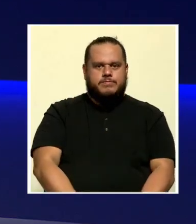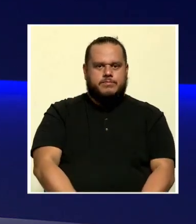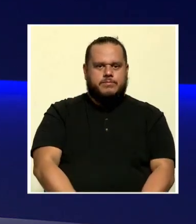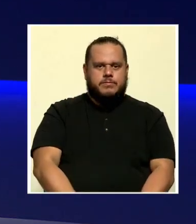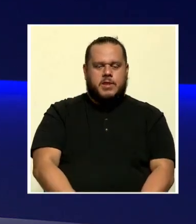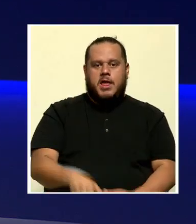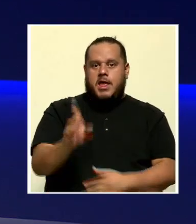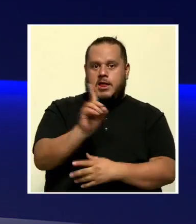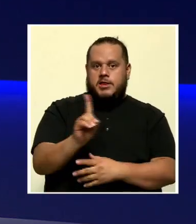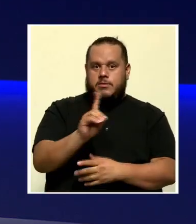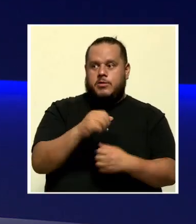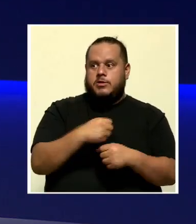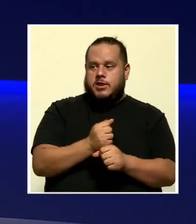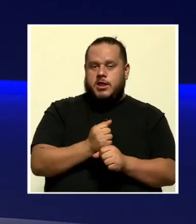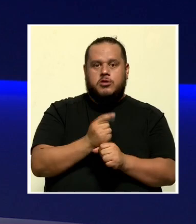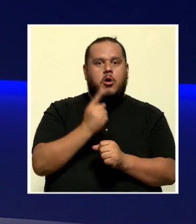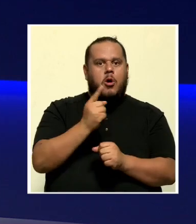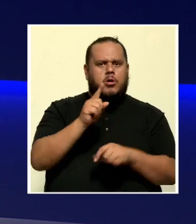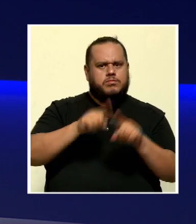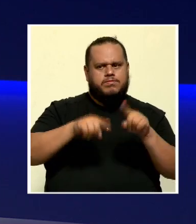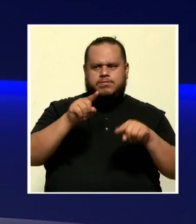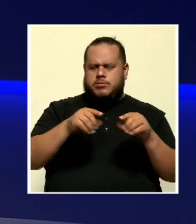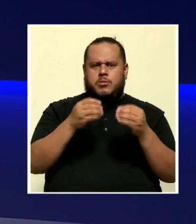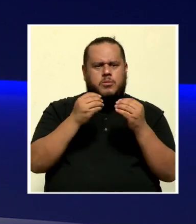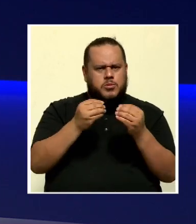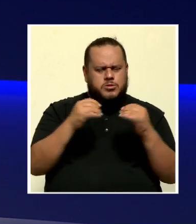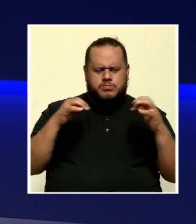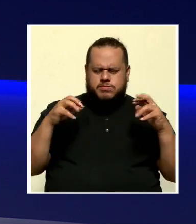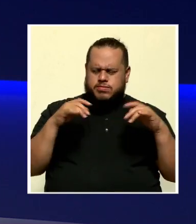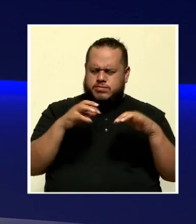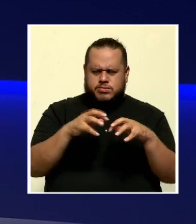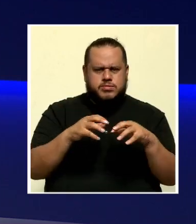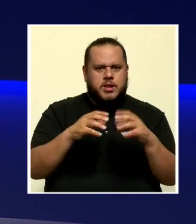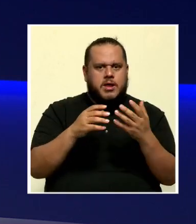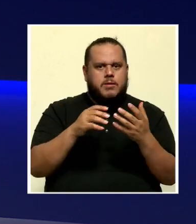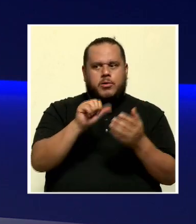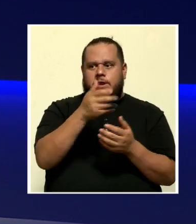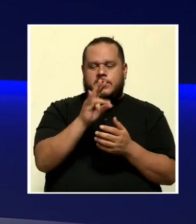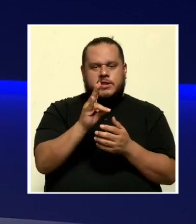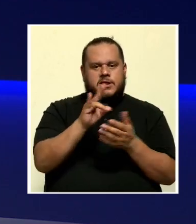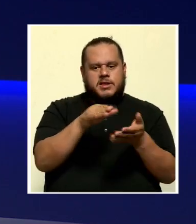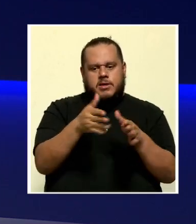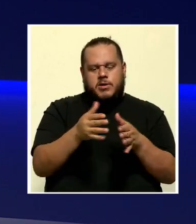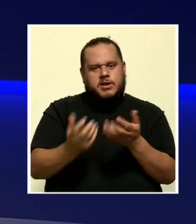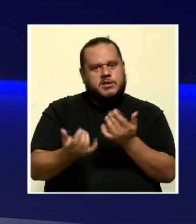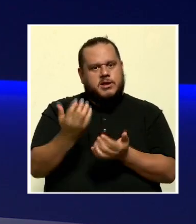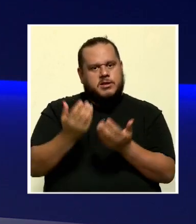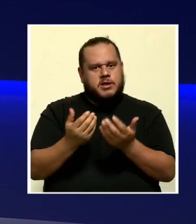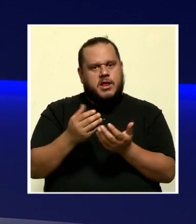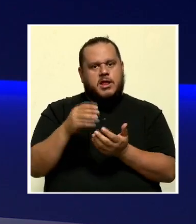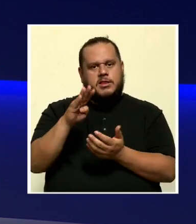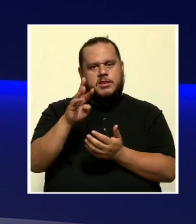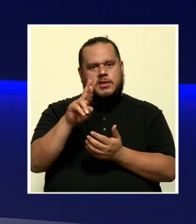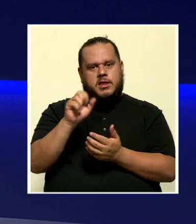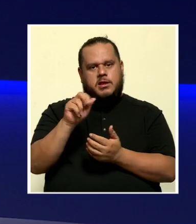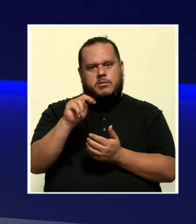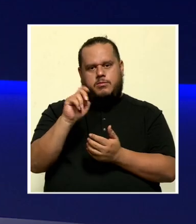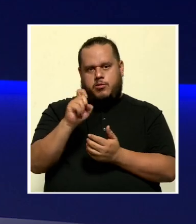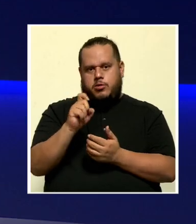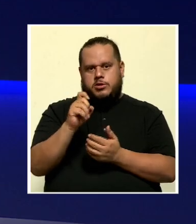Este domingo se realizó un multitudinario funeral por las 17 víctimas del incendio del Bronx en Nueva York.